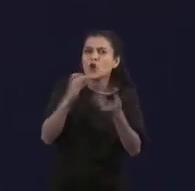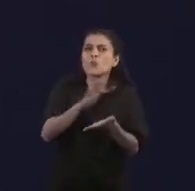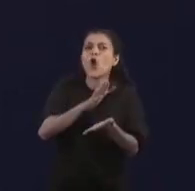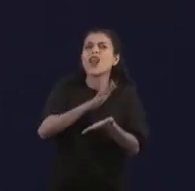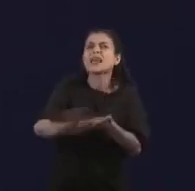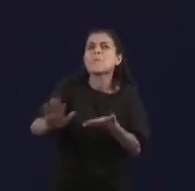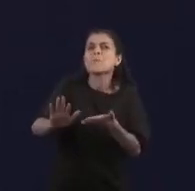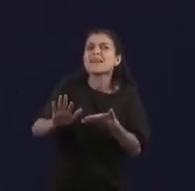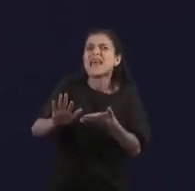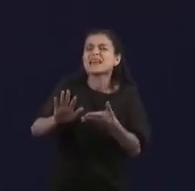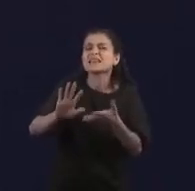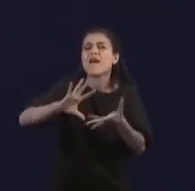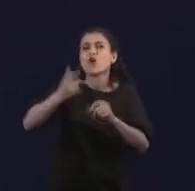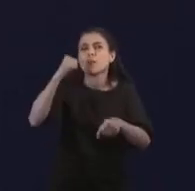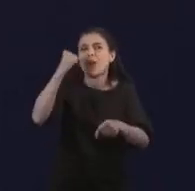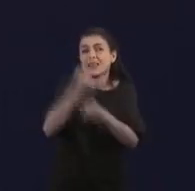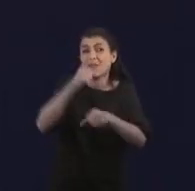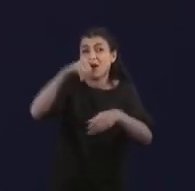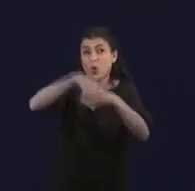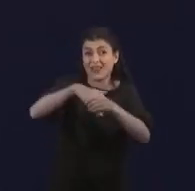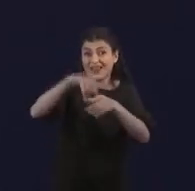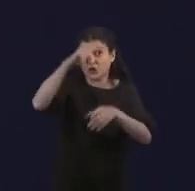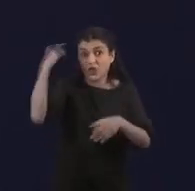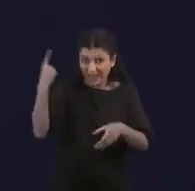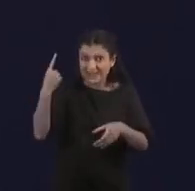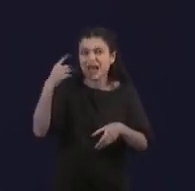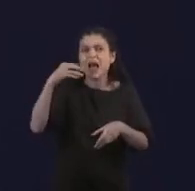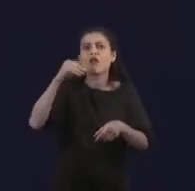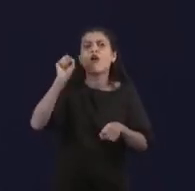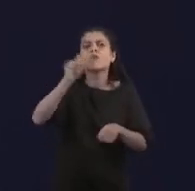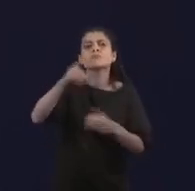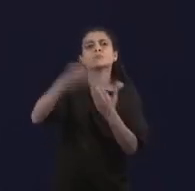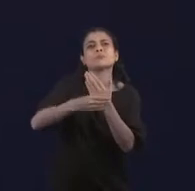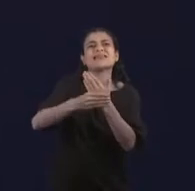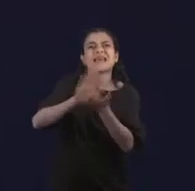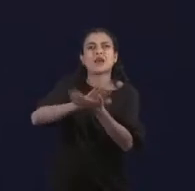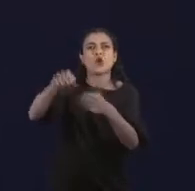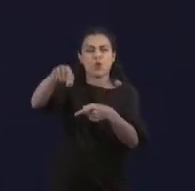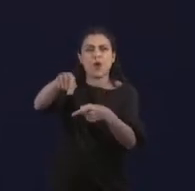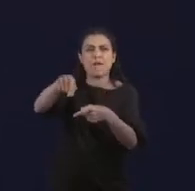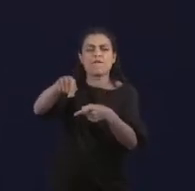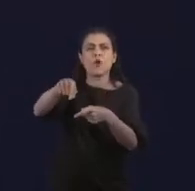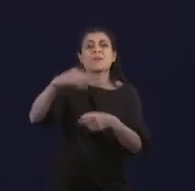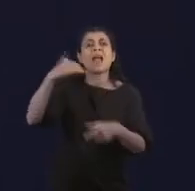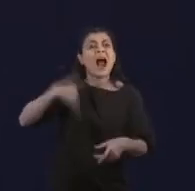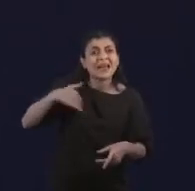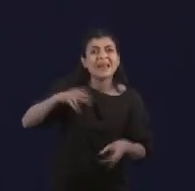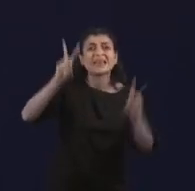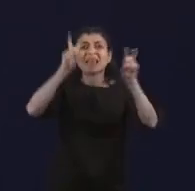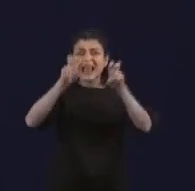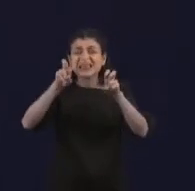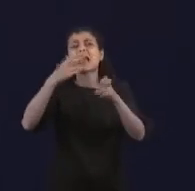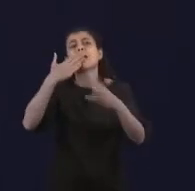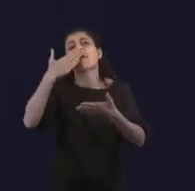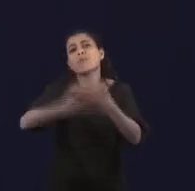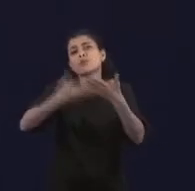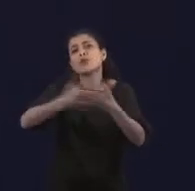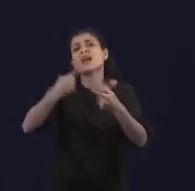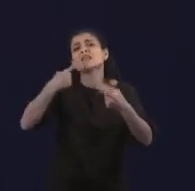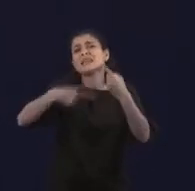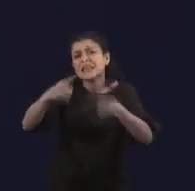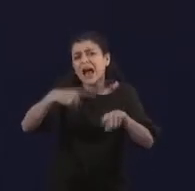limpieza burocrática, porque la Argentina en materia burocrática y de regulación es un